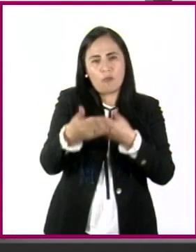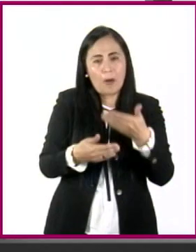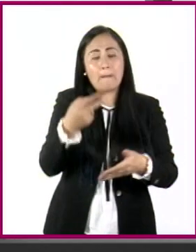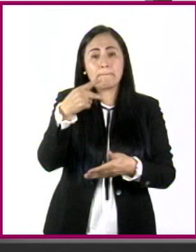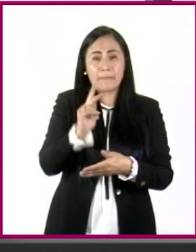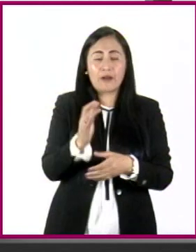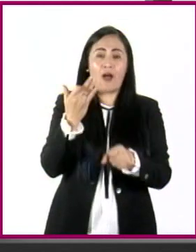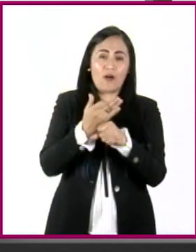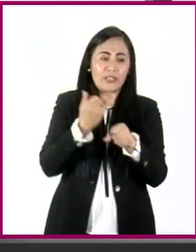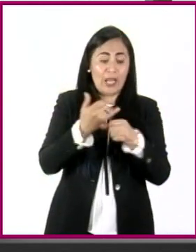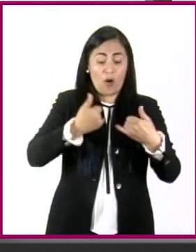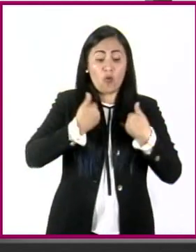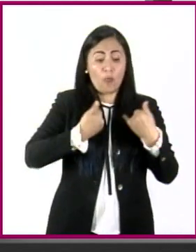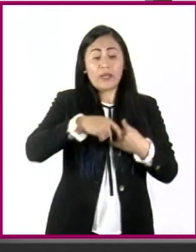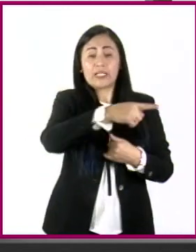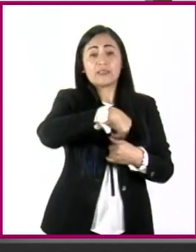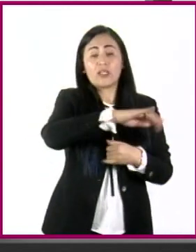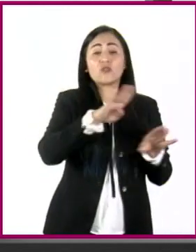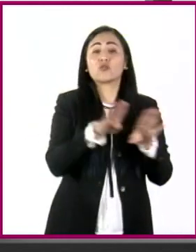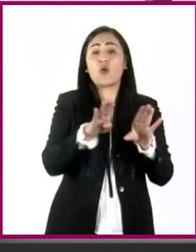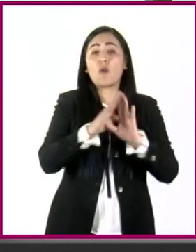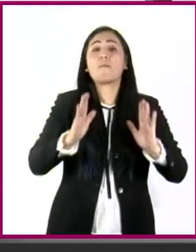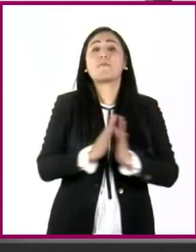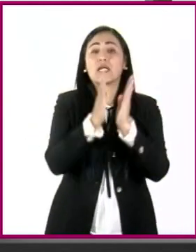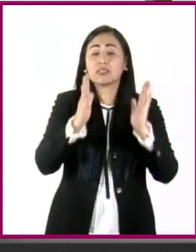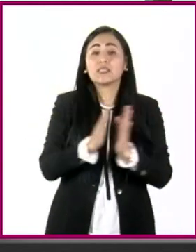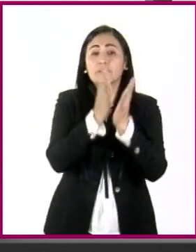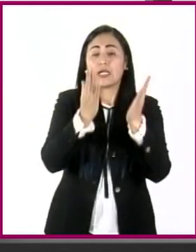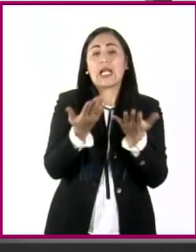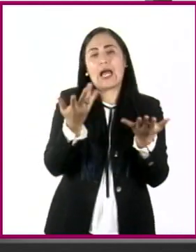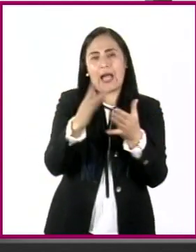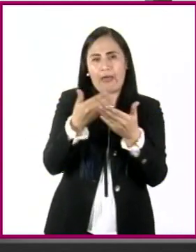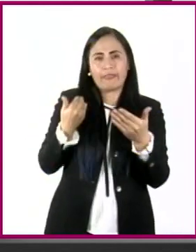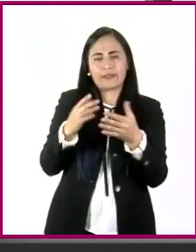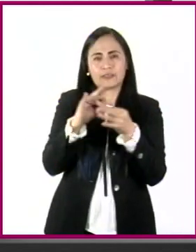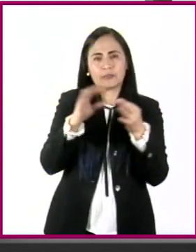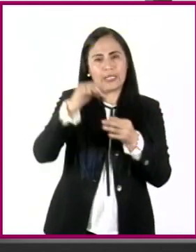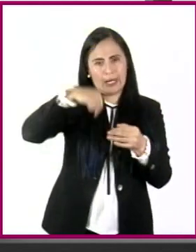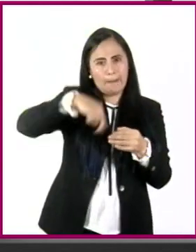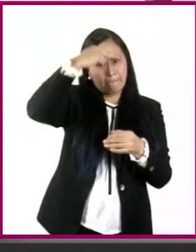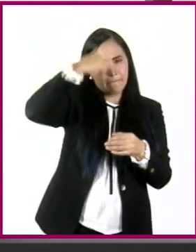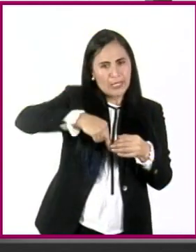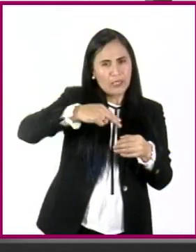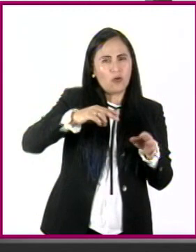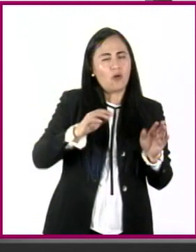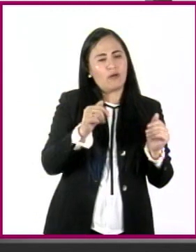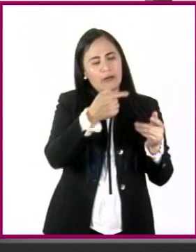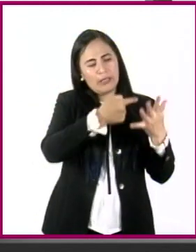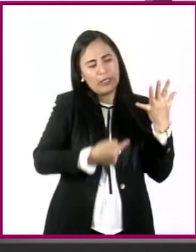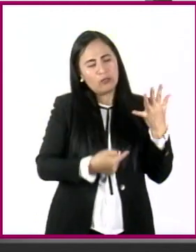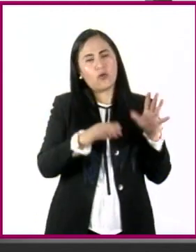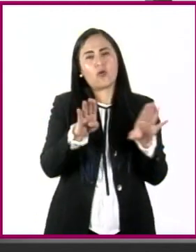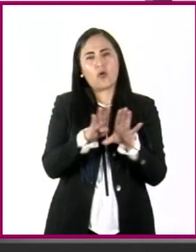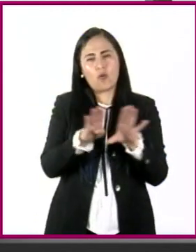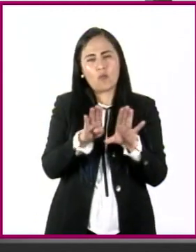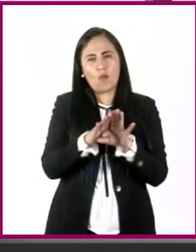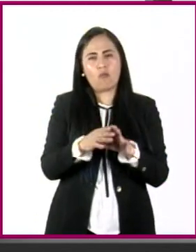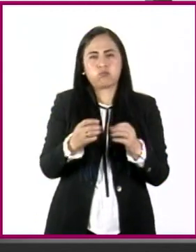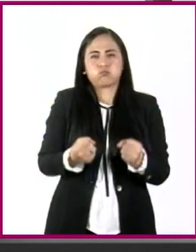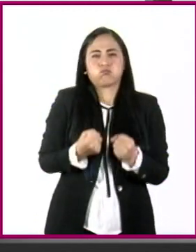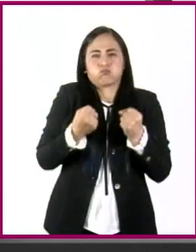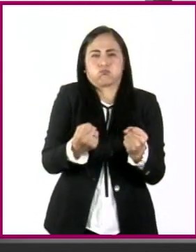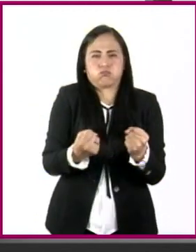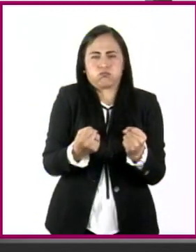en la democracia participativa, es necesario explicar que en México la relación entre ambos comenzó con la democratización del poder, que